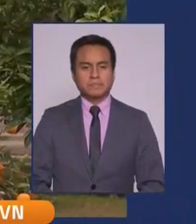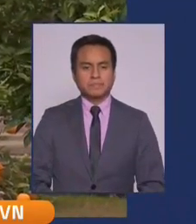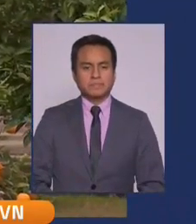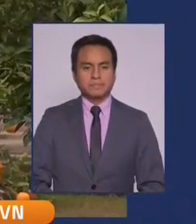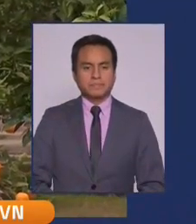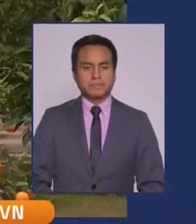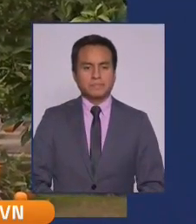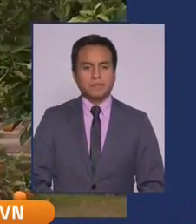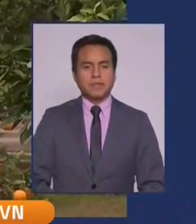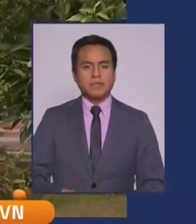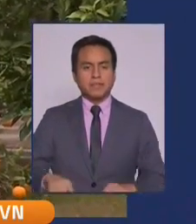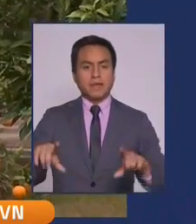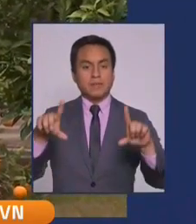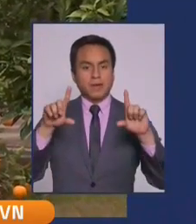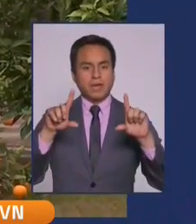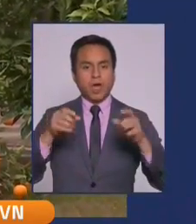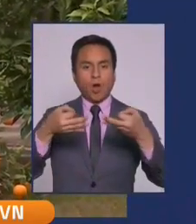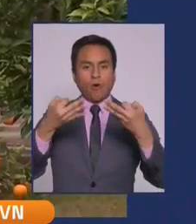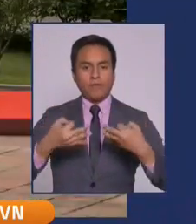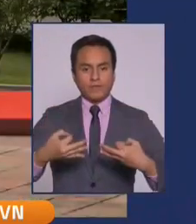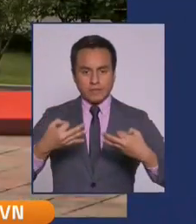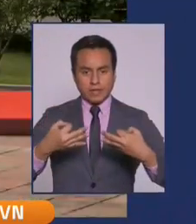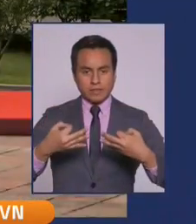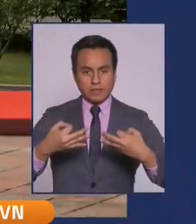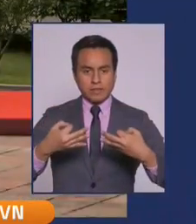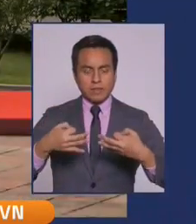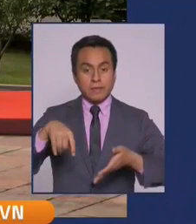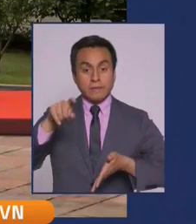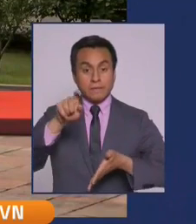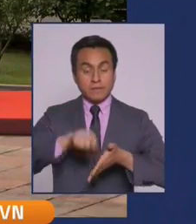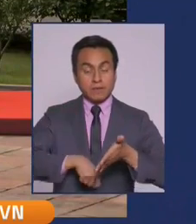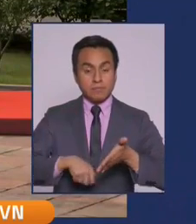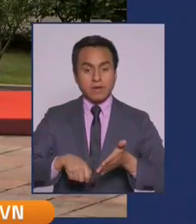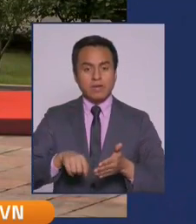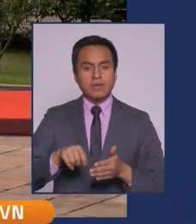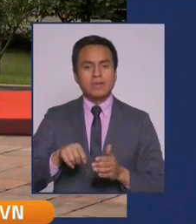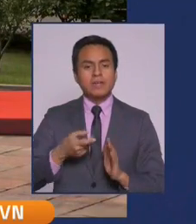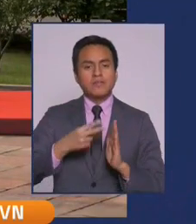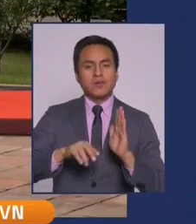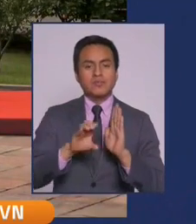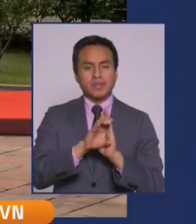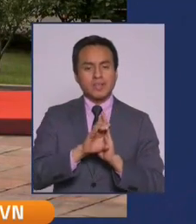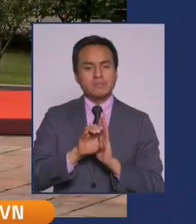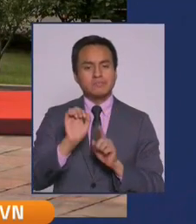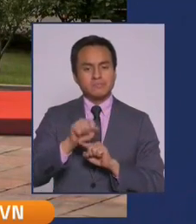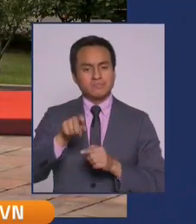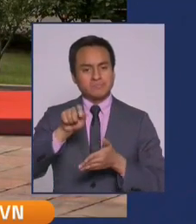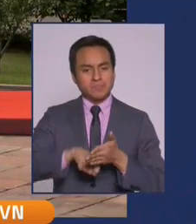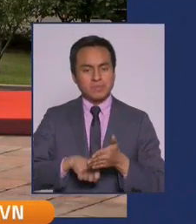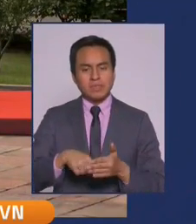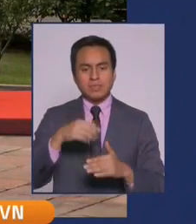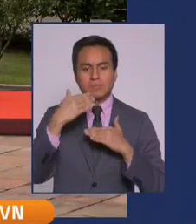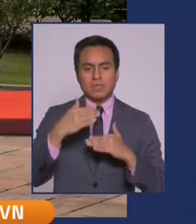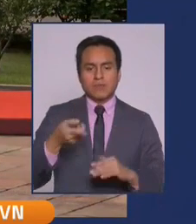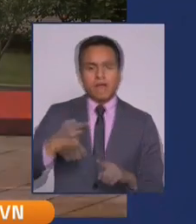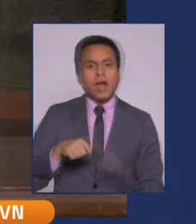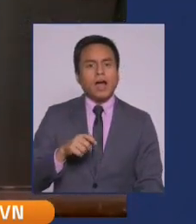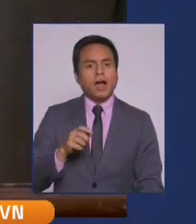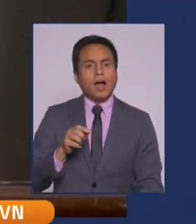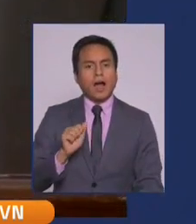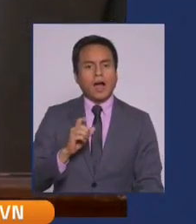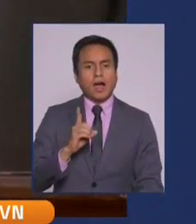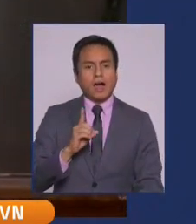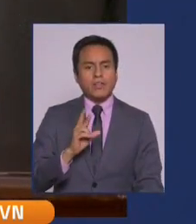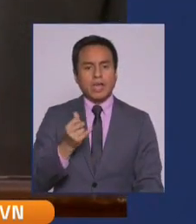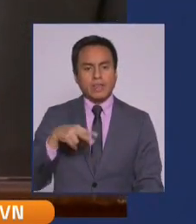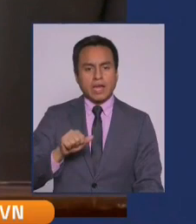Claramente a nadie le gusta estar en una situación así, Matías. Si la verdad es que no, nadie, al contrario. Nosotros somos los primeros en apoyar todas las medidas que ha tomado el